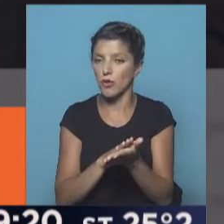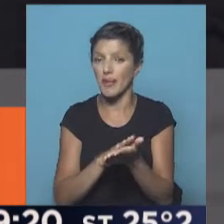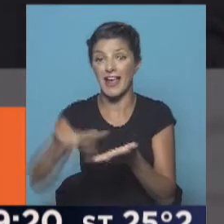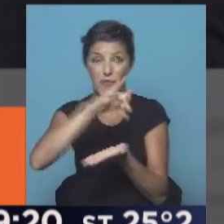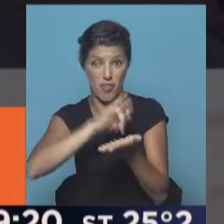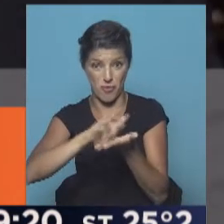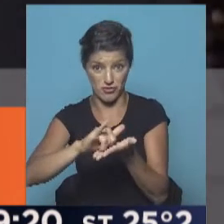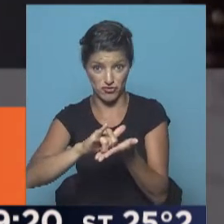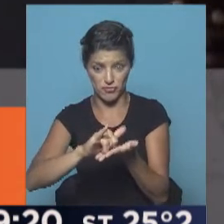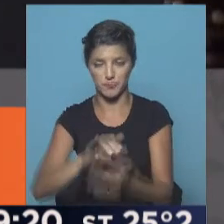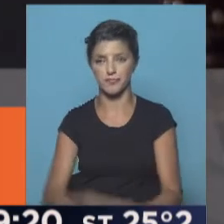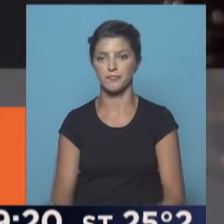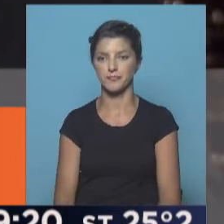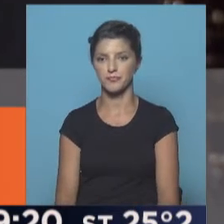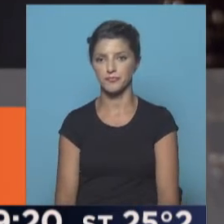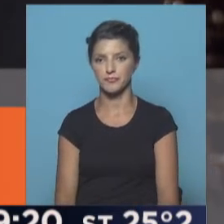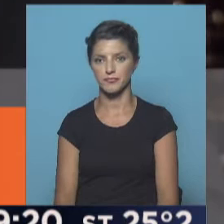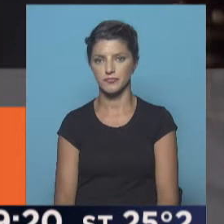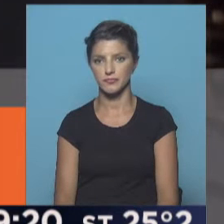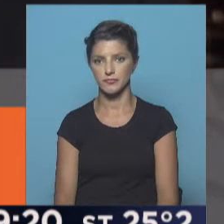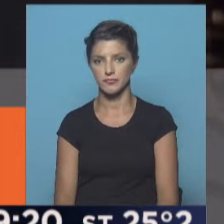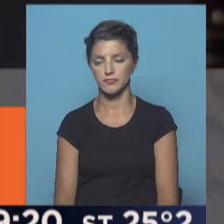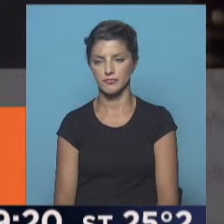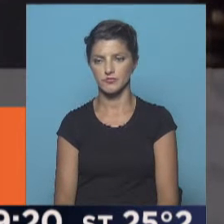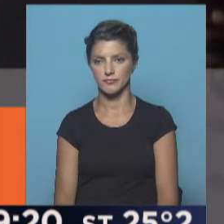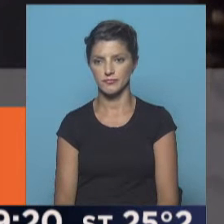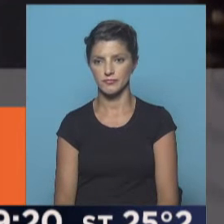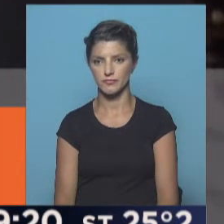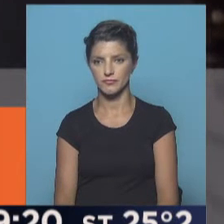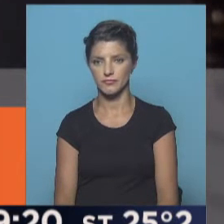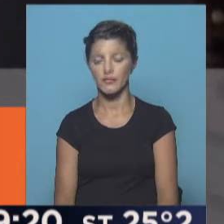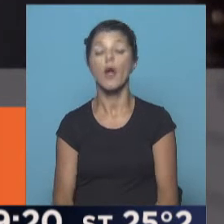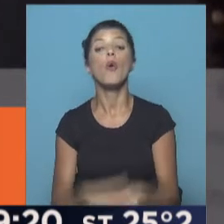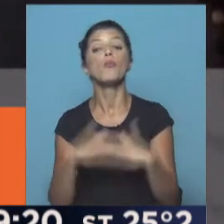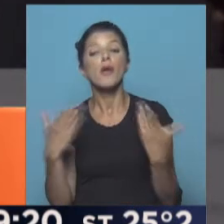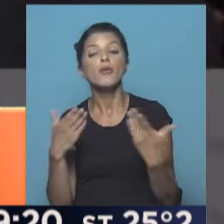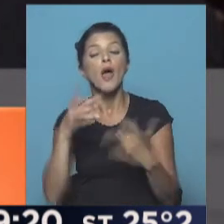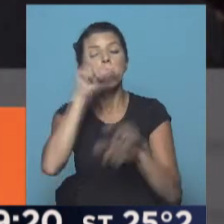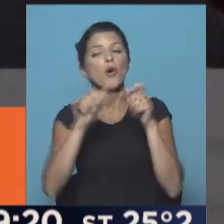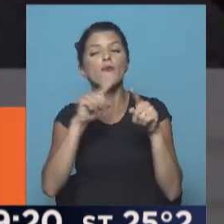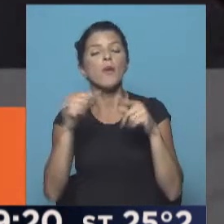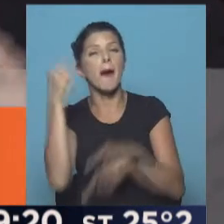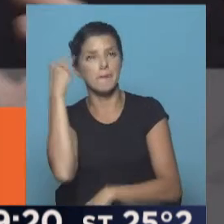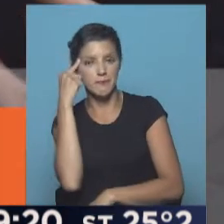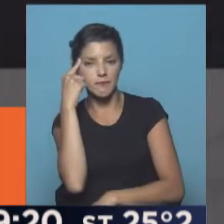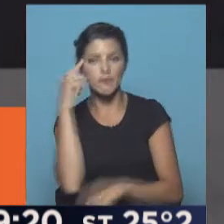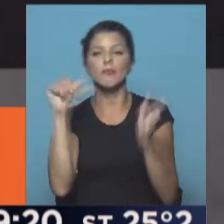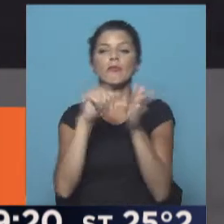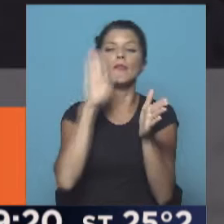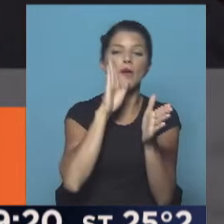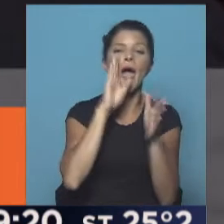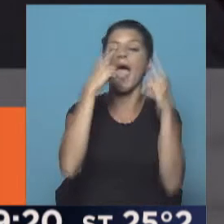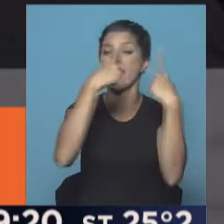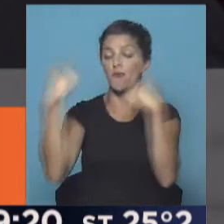York. Y eso entonces hace que la manera en que la gente ve el país sea muy distinta en